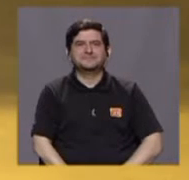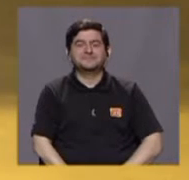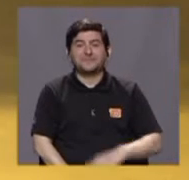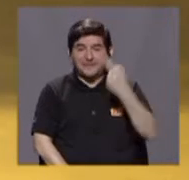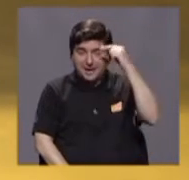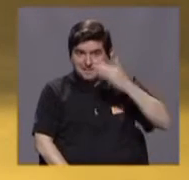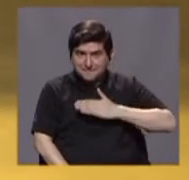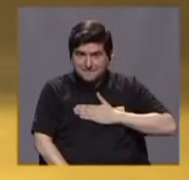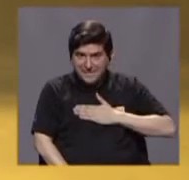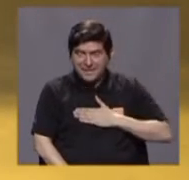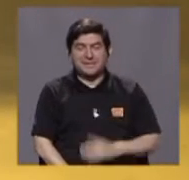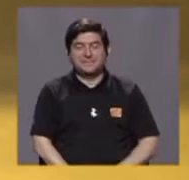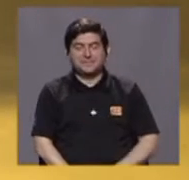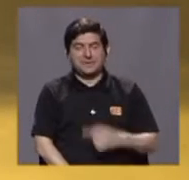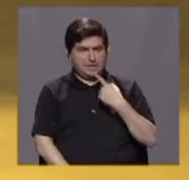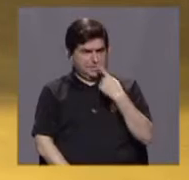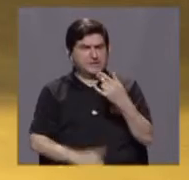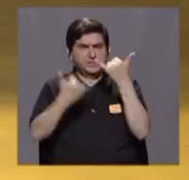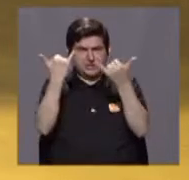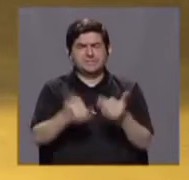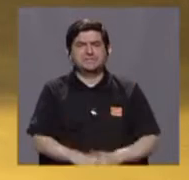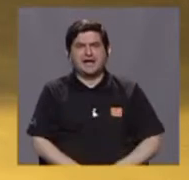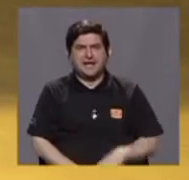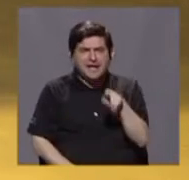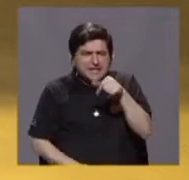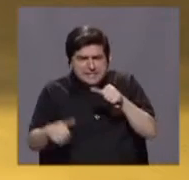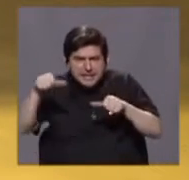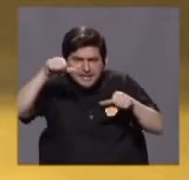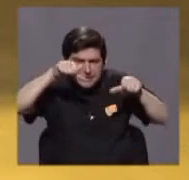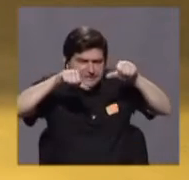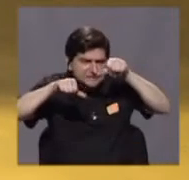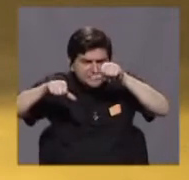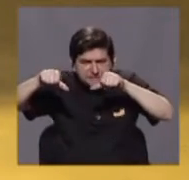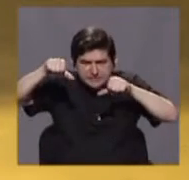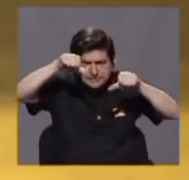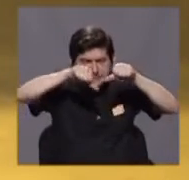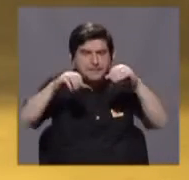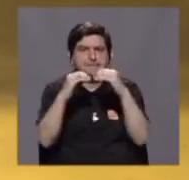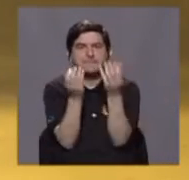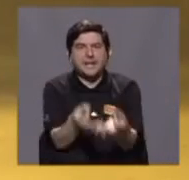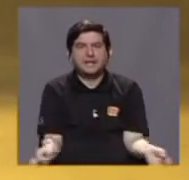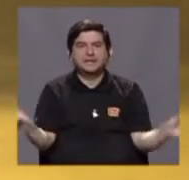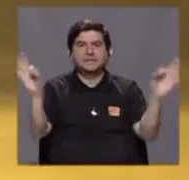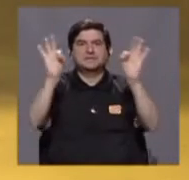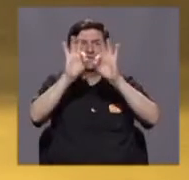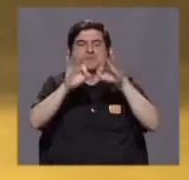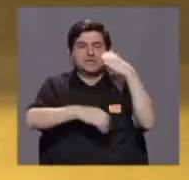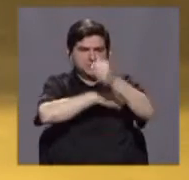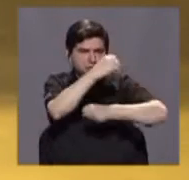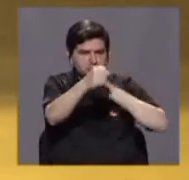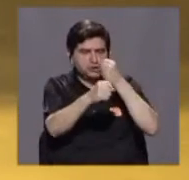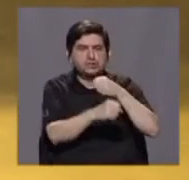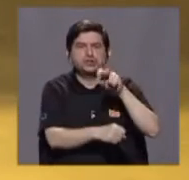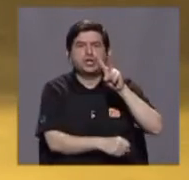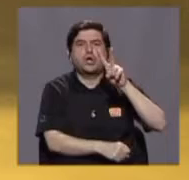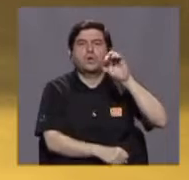para mi gusto, y lo voy a decir de una vez, el experimento más importante del siglo